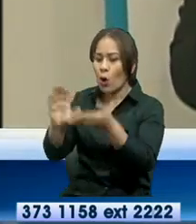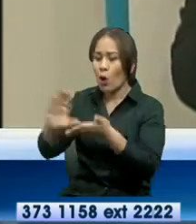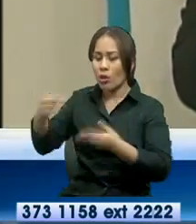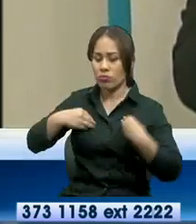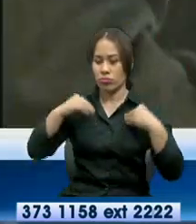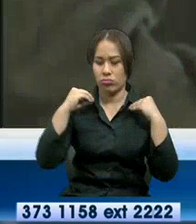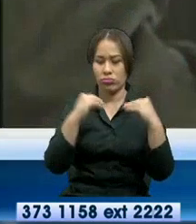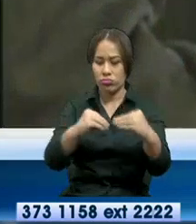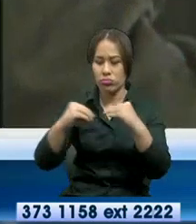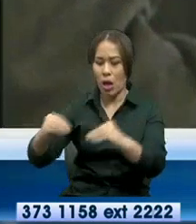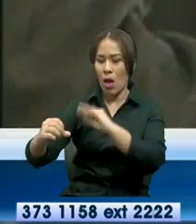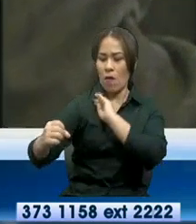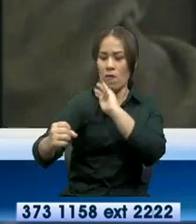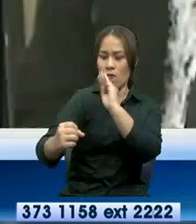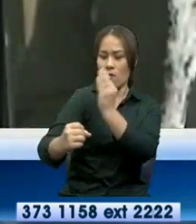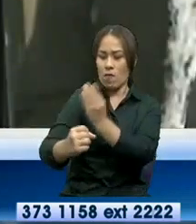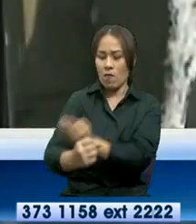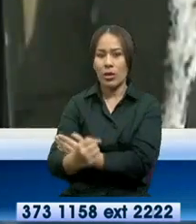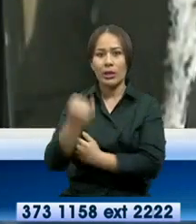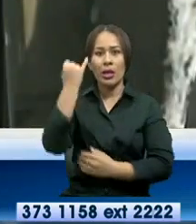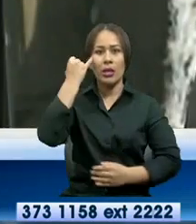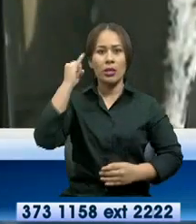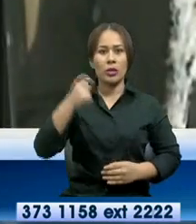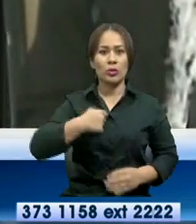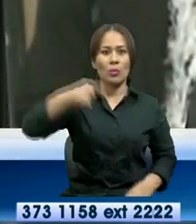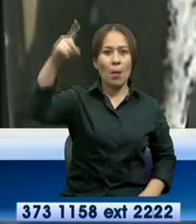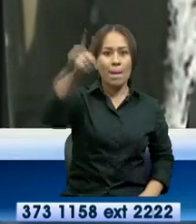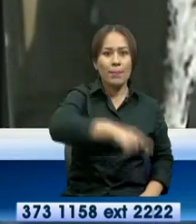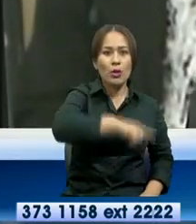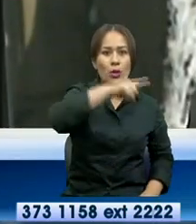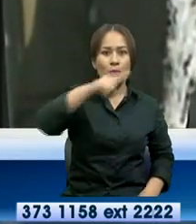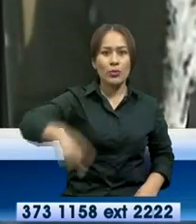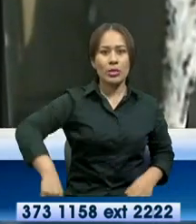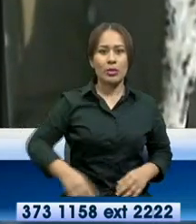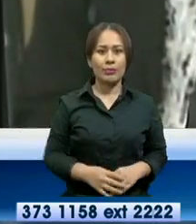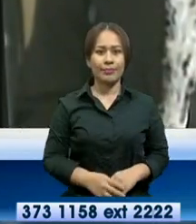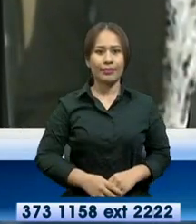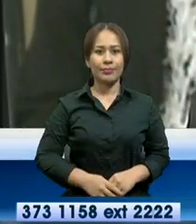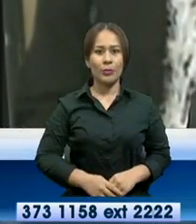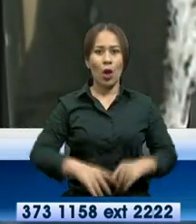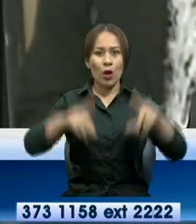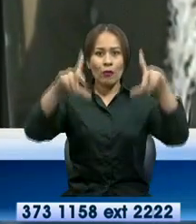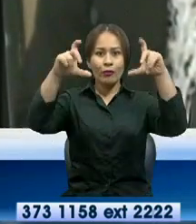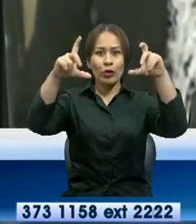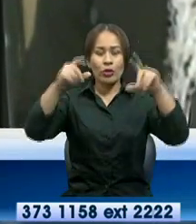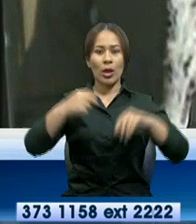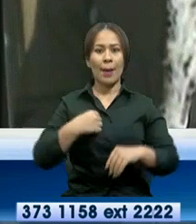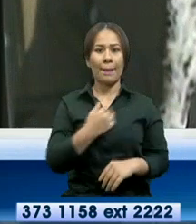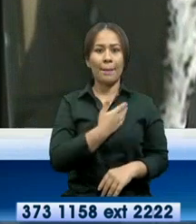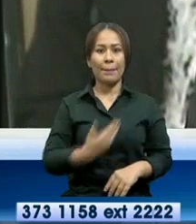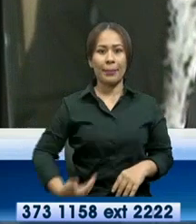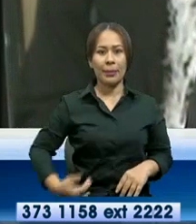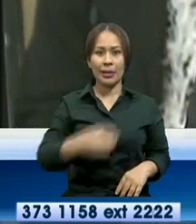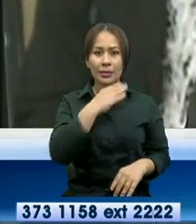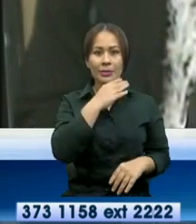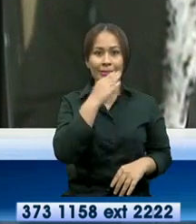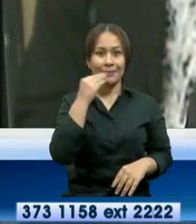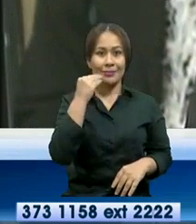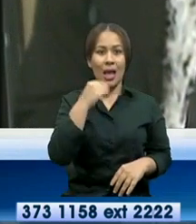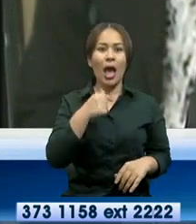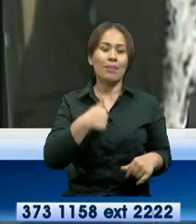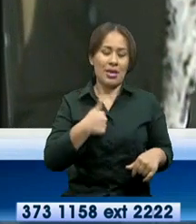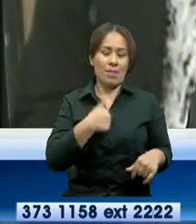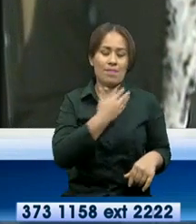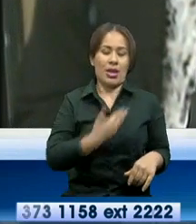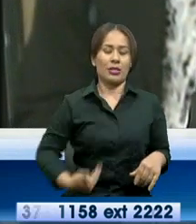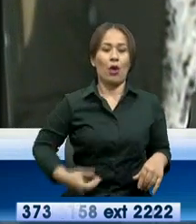dice que reforzará su propuesta. Voy a prohibir que se cuelgue la foto del presidente de la República en las